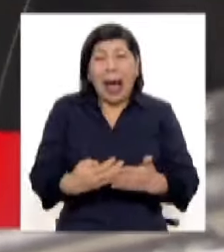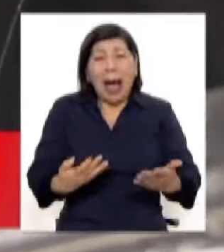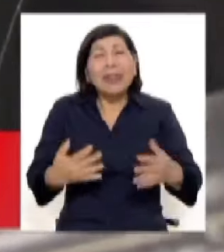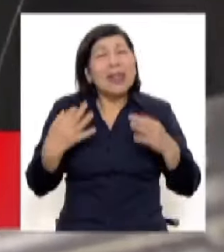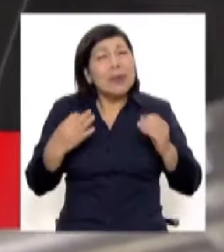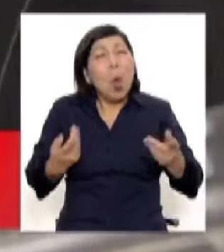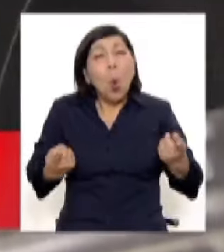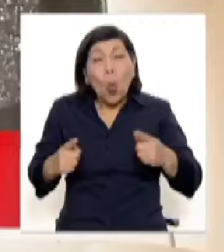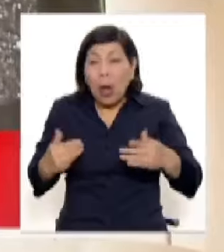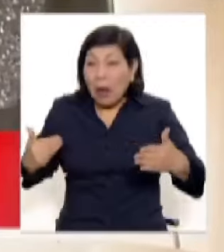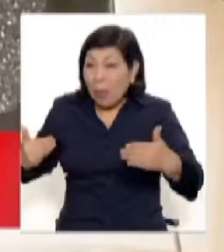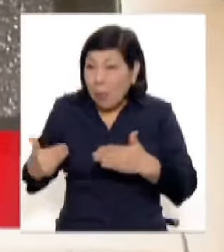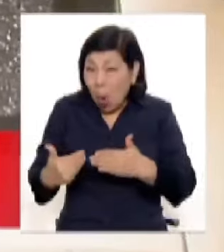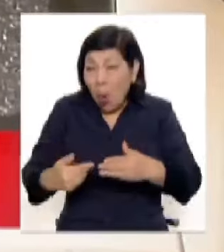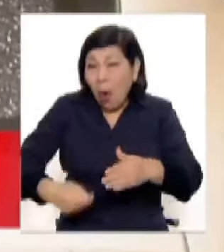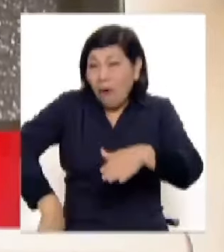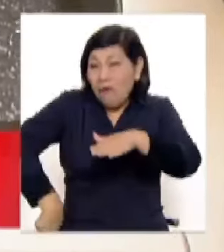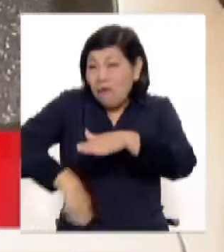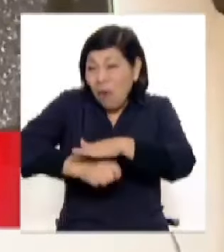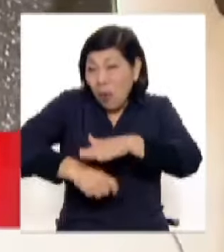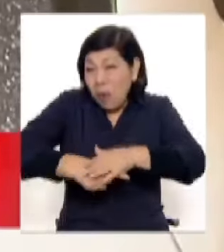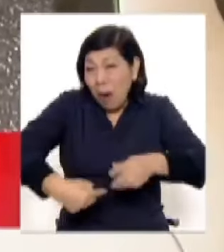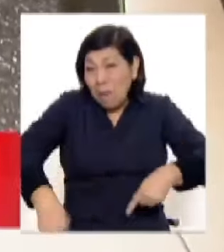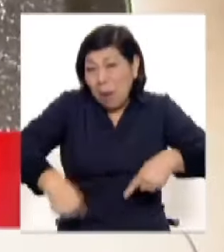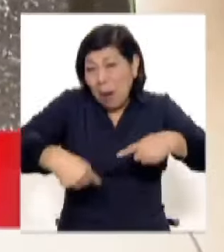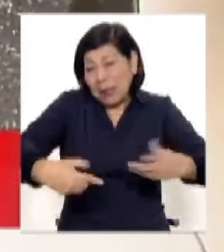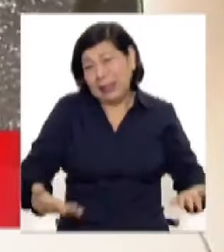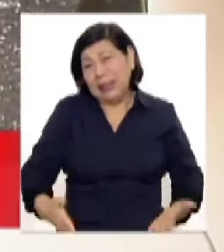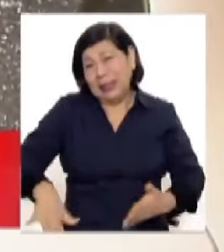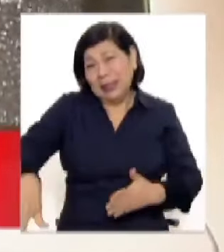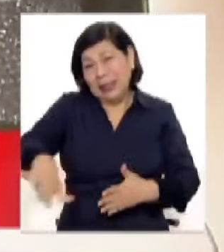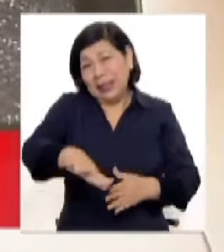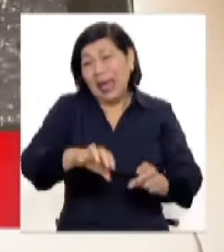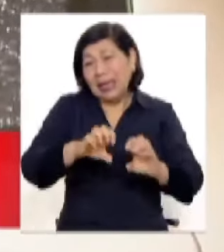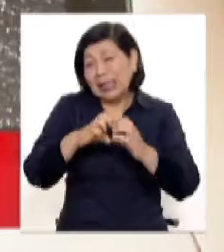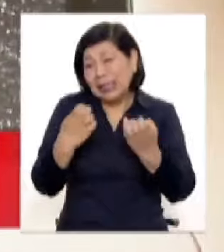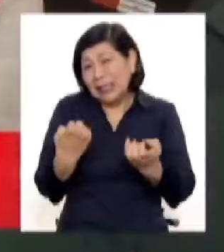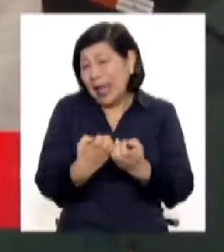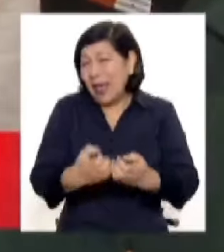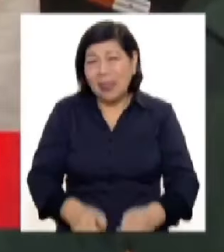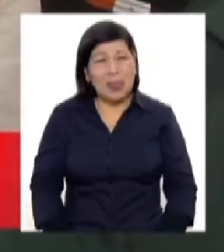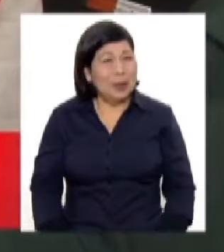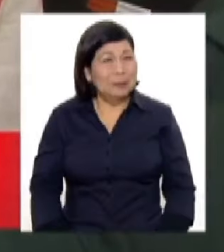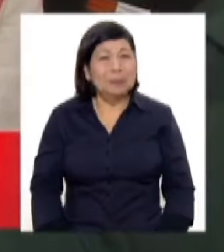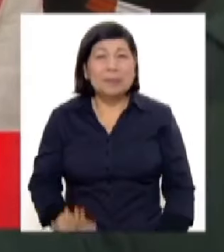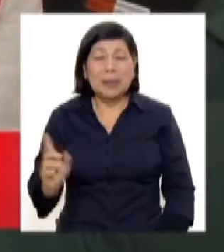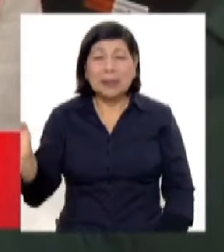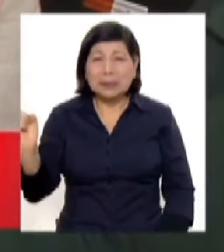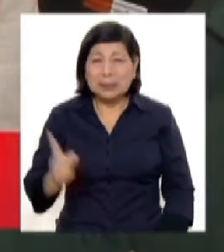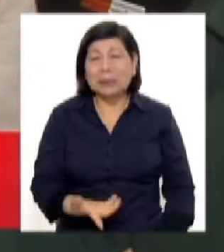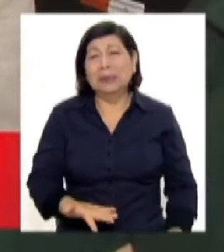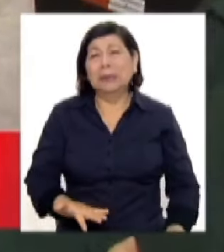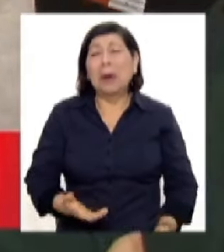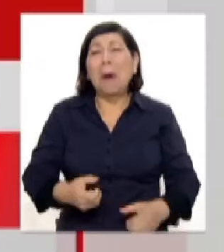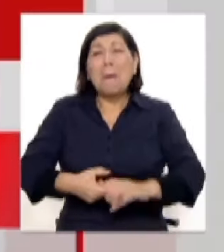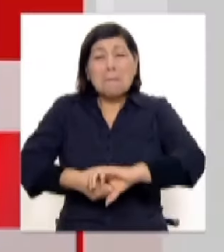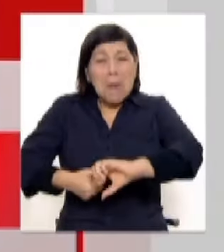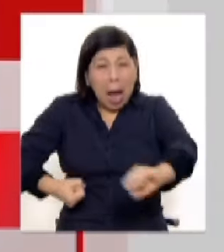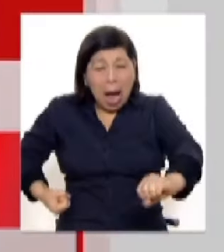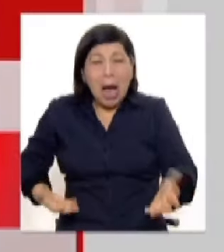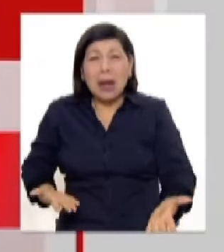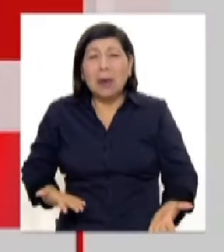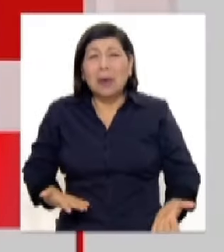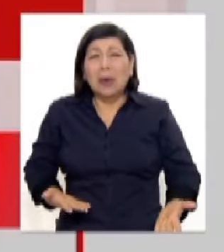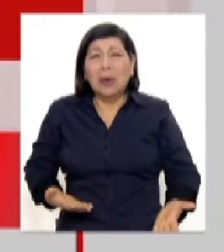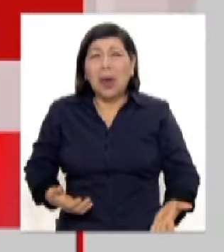de un clásico u otros encuentros deportivos que se disputan en el Monumental. Ellos vienen armados, han venido con palos.